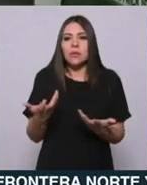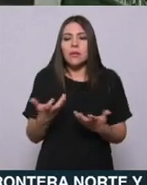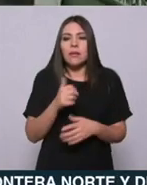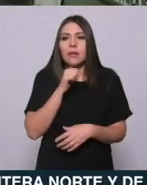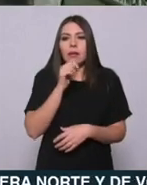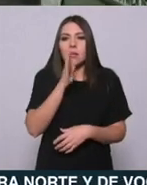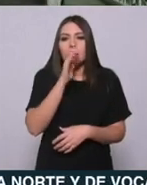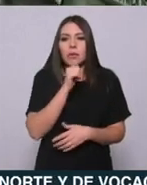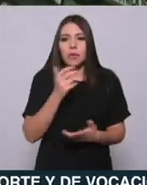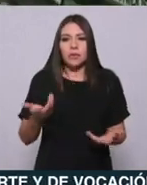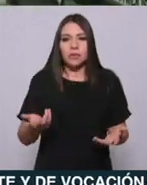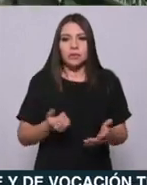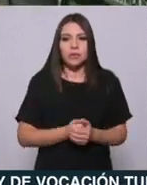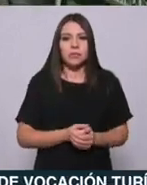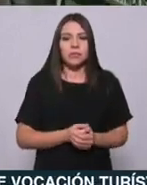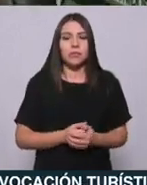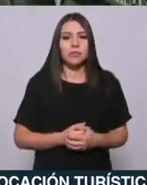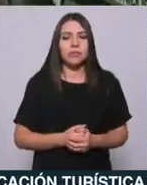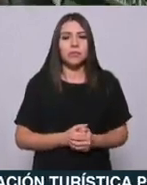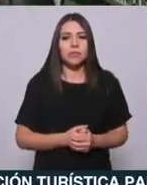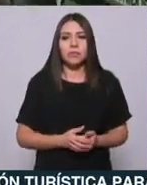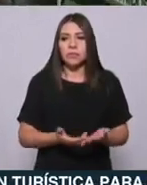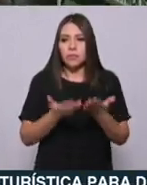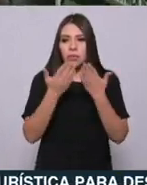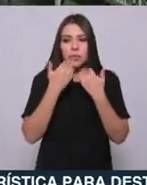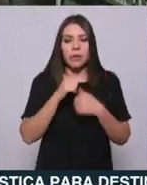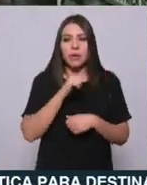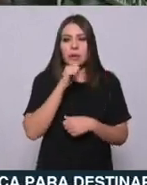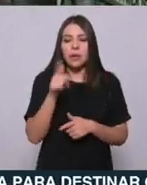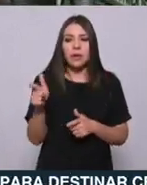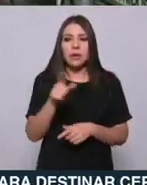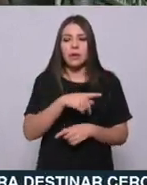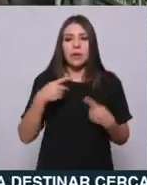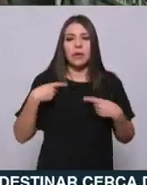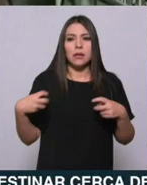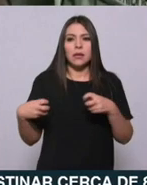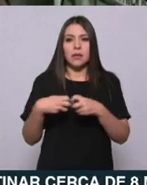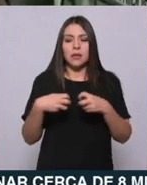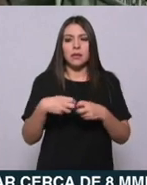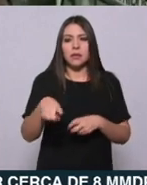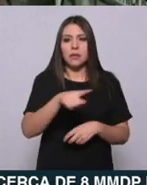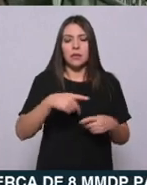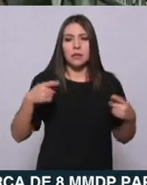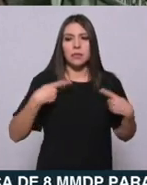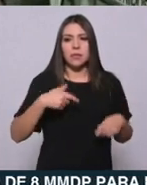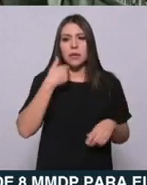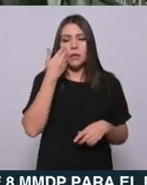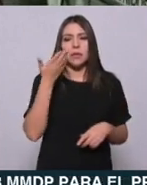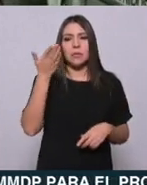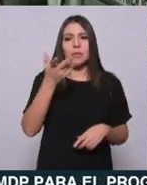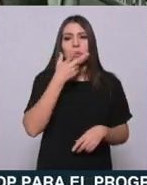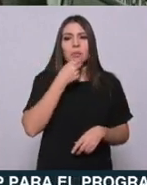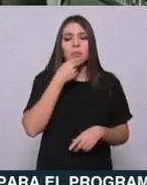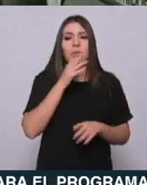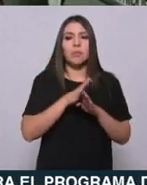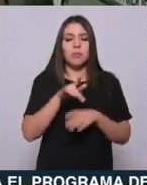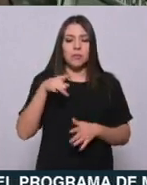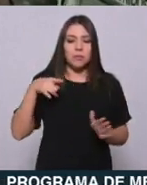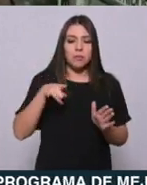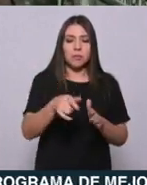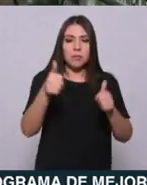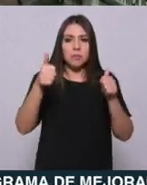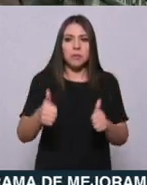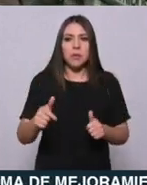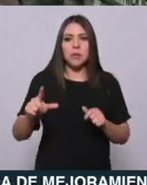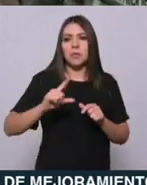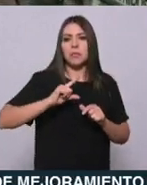nada. Así, sin armas y dejando en pánico a los pasajeros, los delincuentes pidieron al conductor detenerse y huyeron con